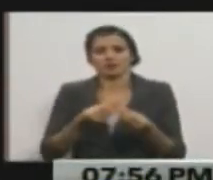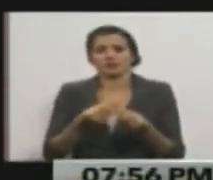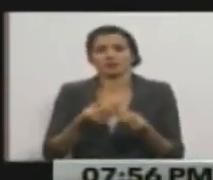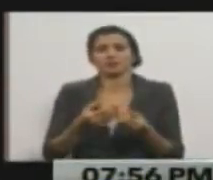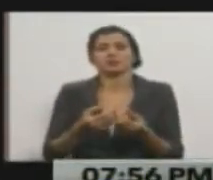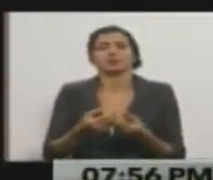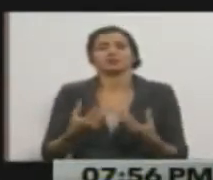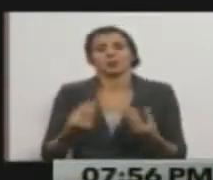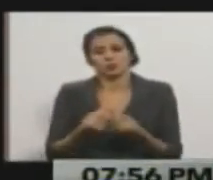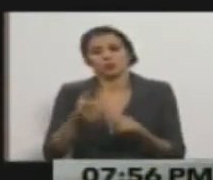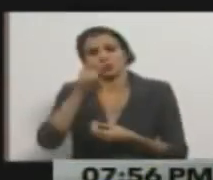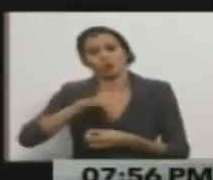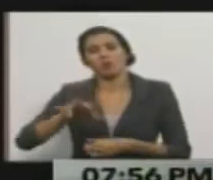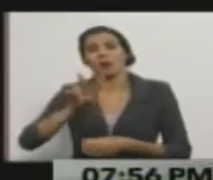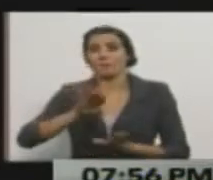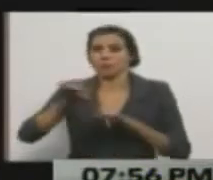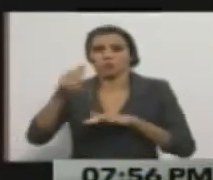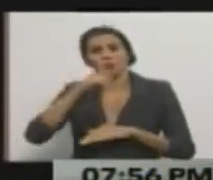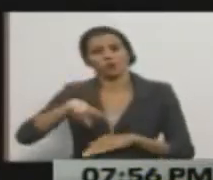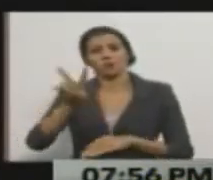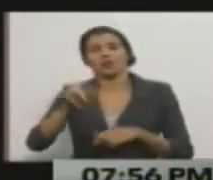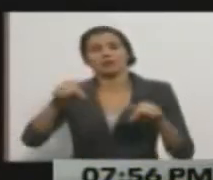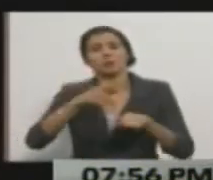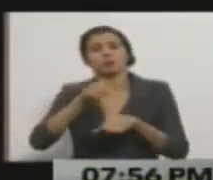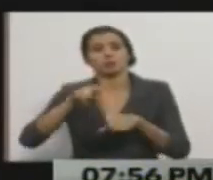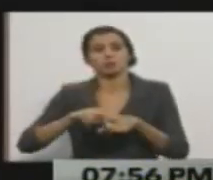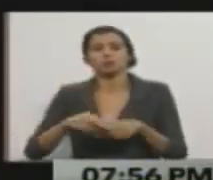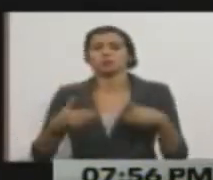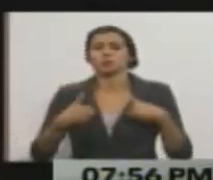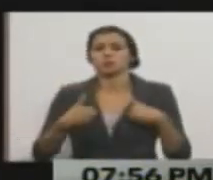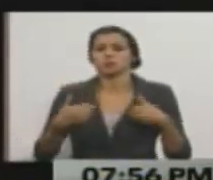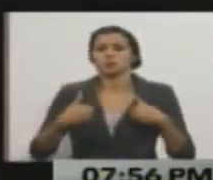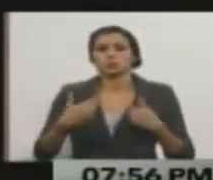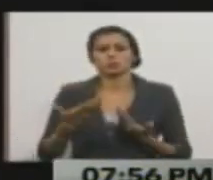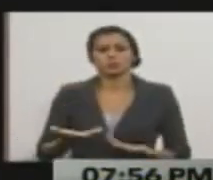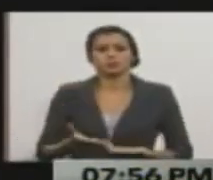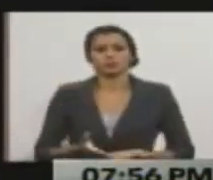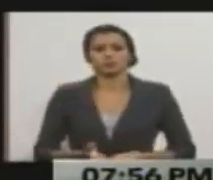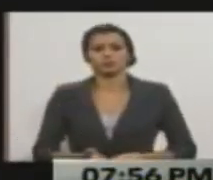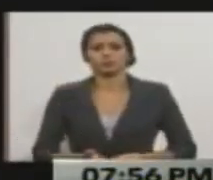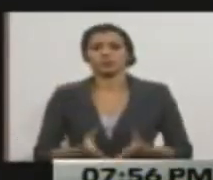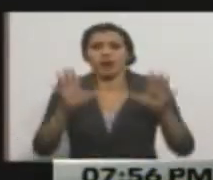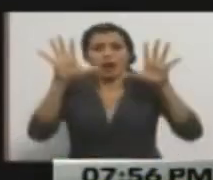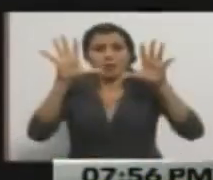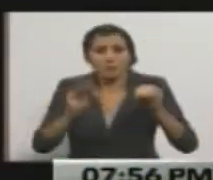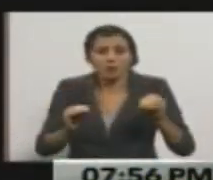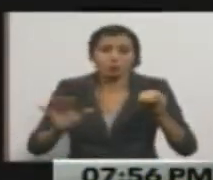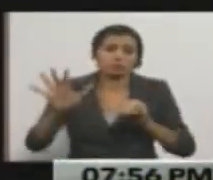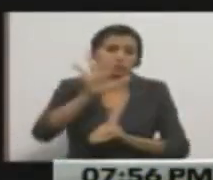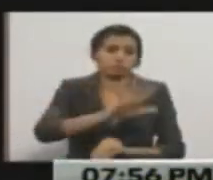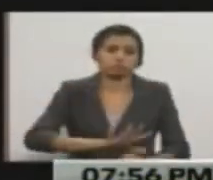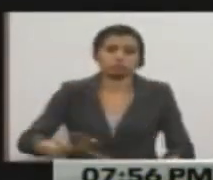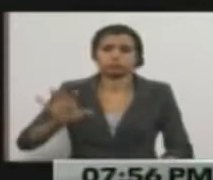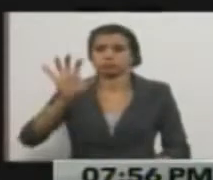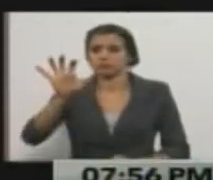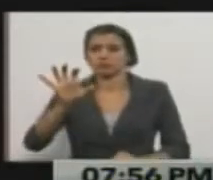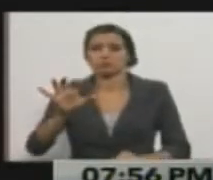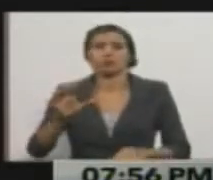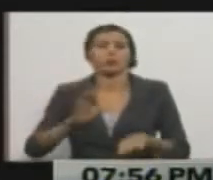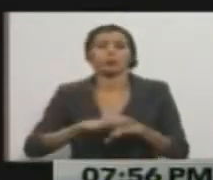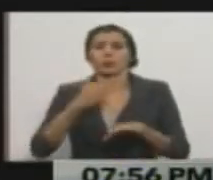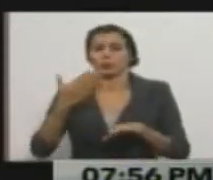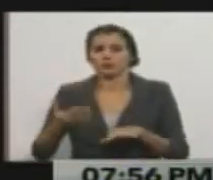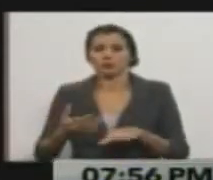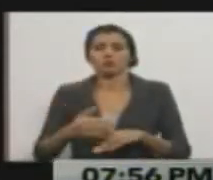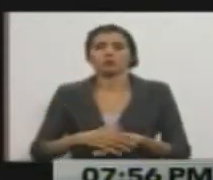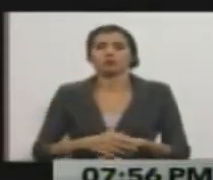pueblo venezolano. Aquí en Puerto Rico estamos sufriendo los efectos de un apagón general que se produce a raíz de un